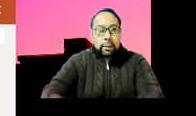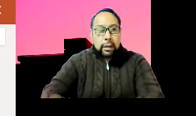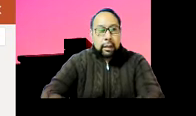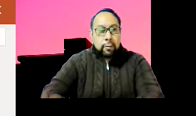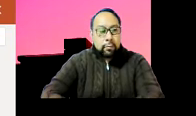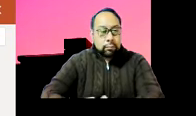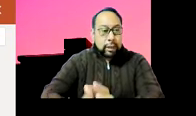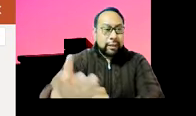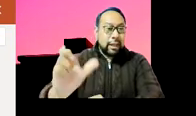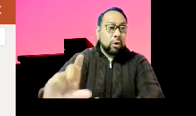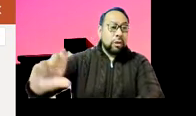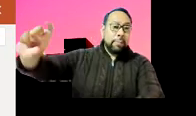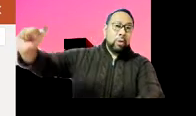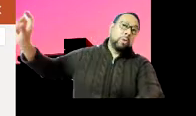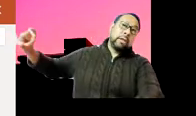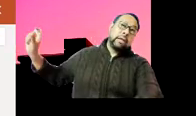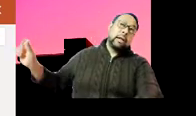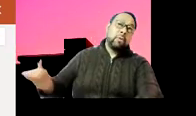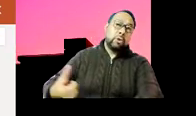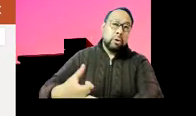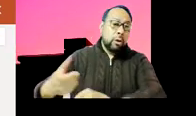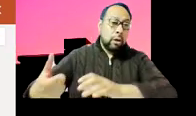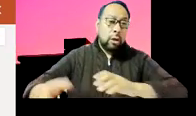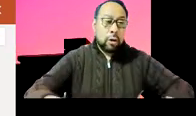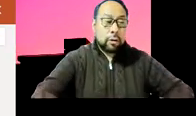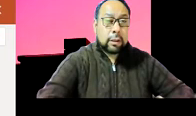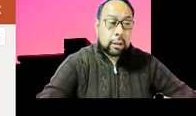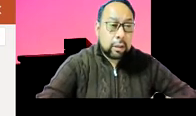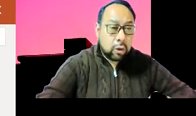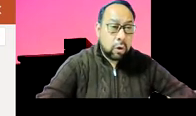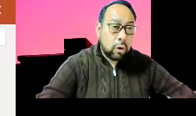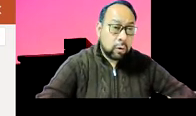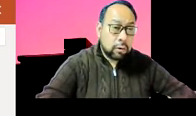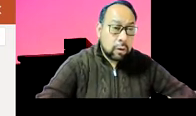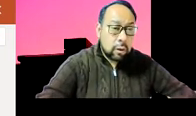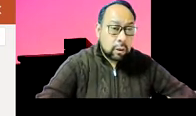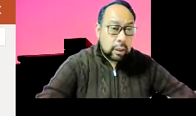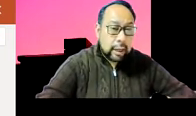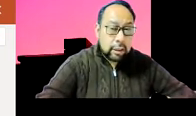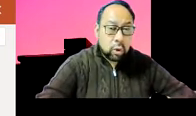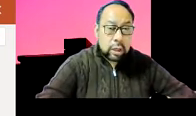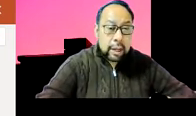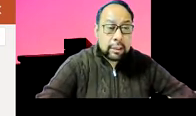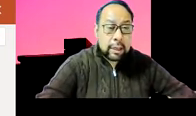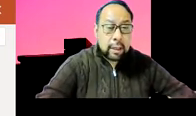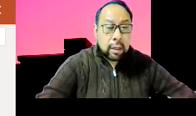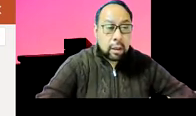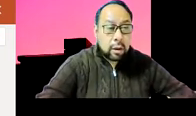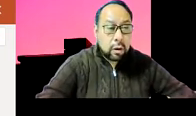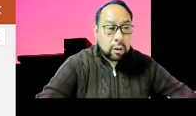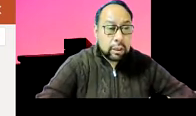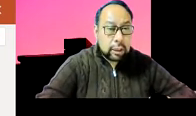Y aquí viene este concepto que utilizan mucho los psicólogos, la